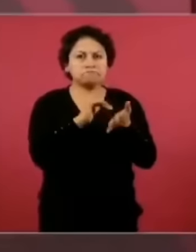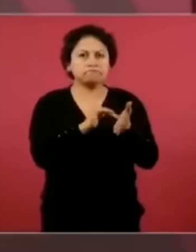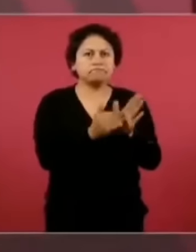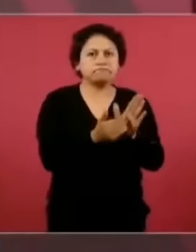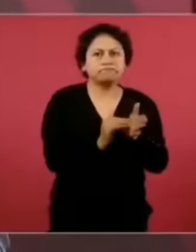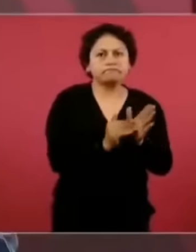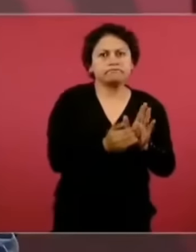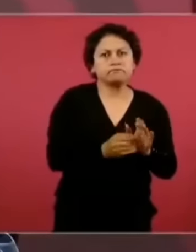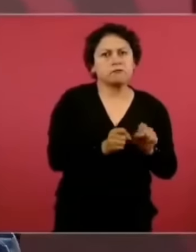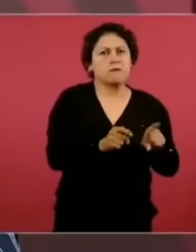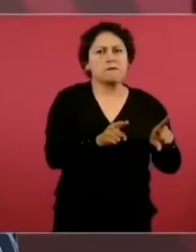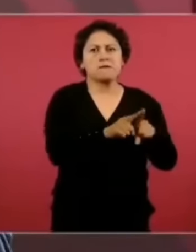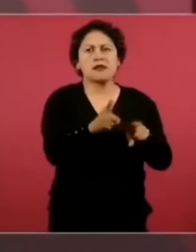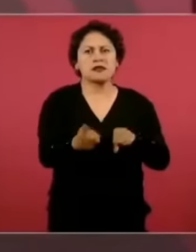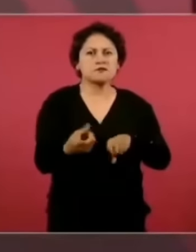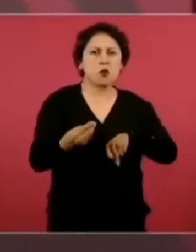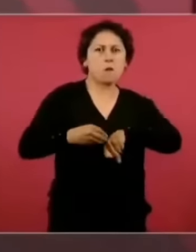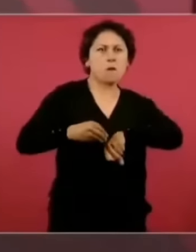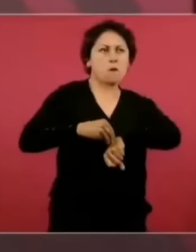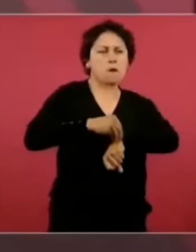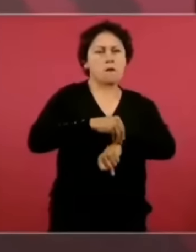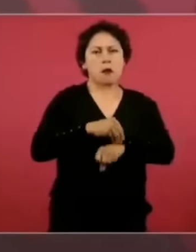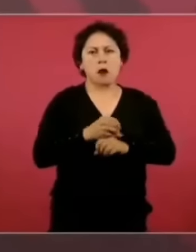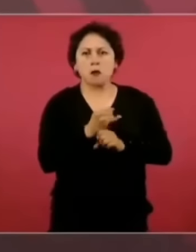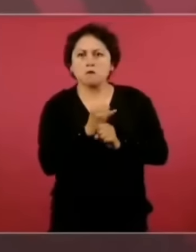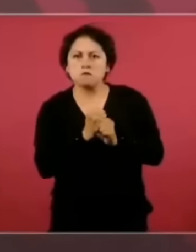las encuestas antes del 2006